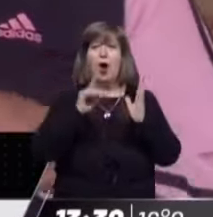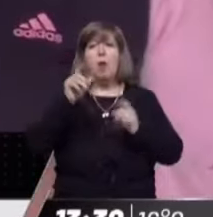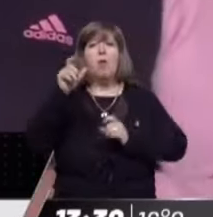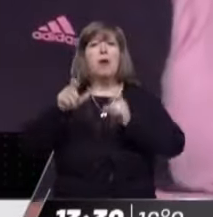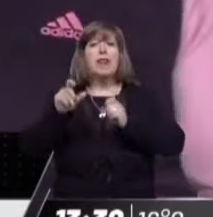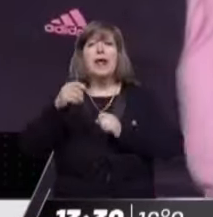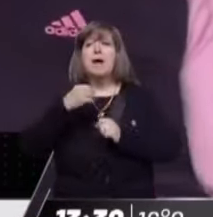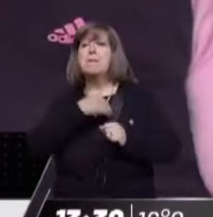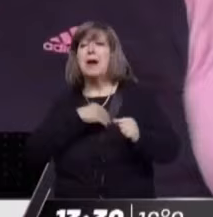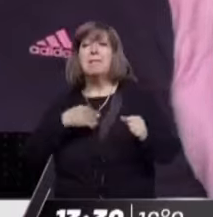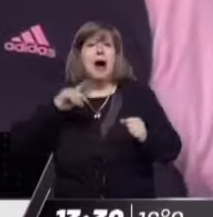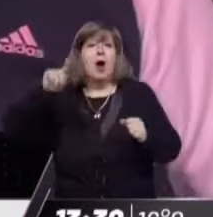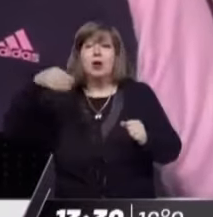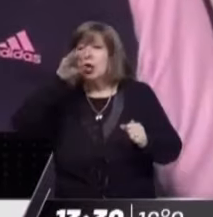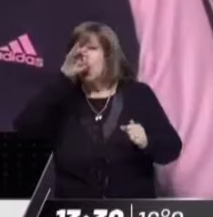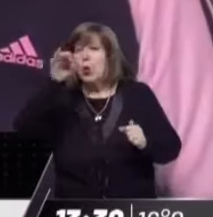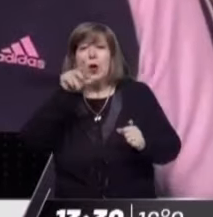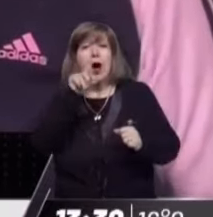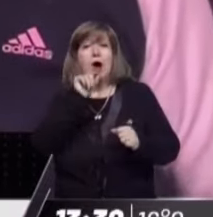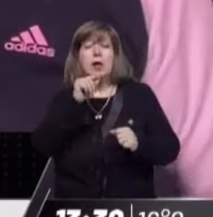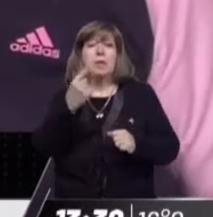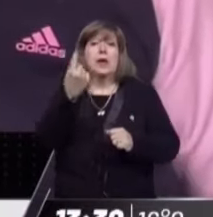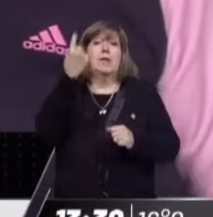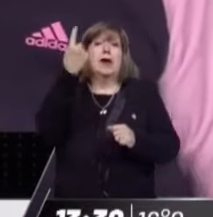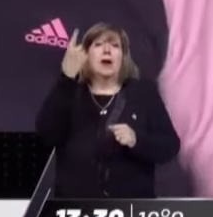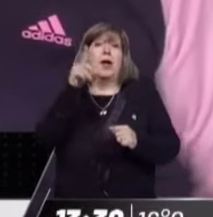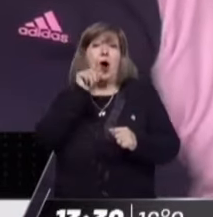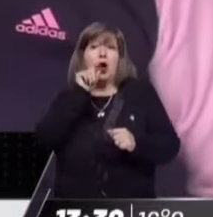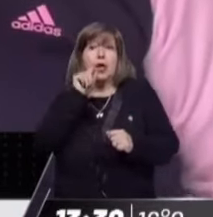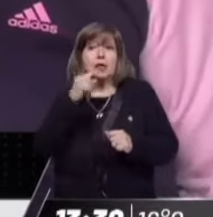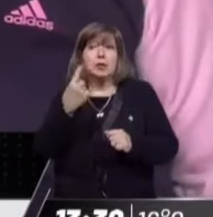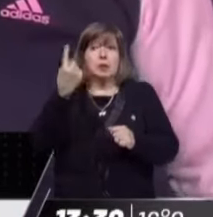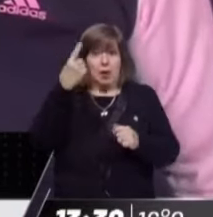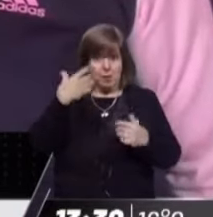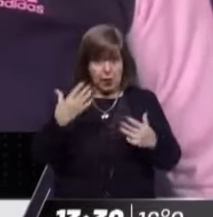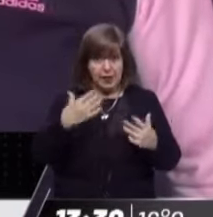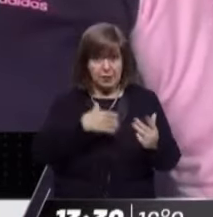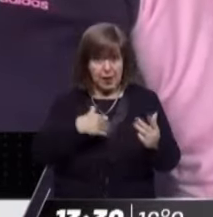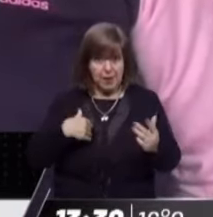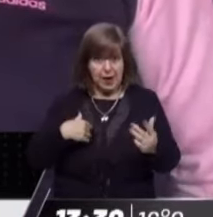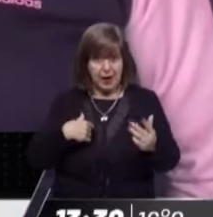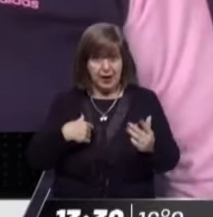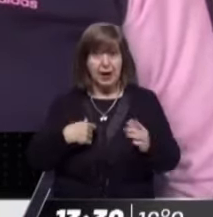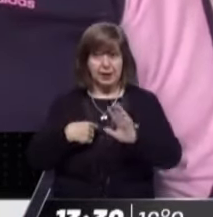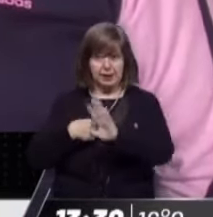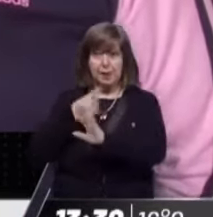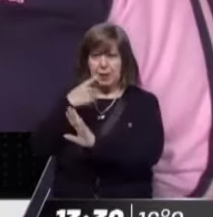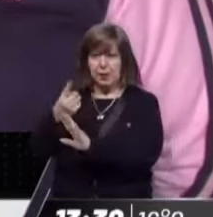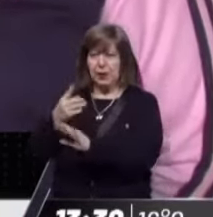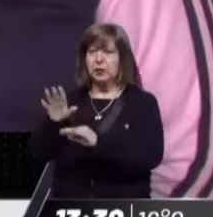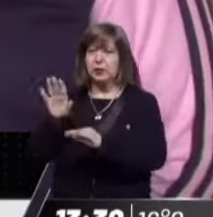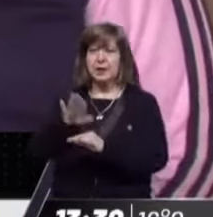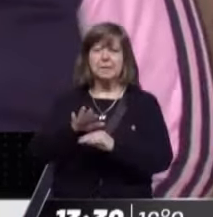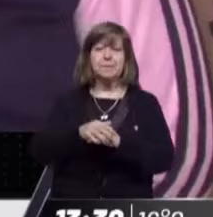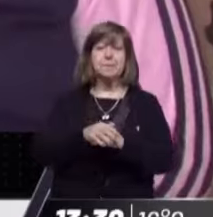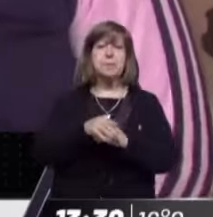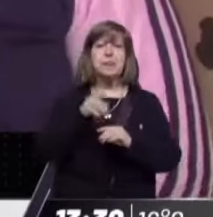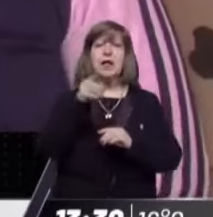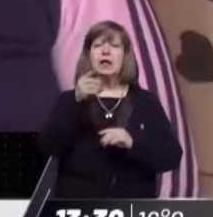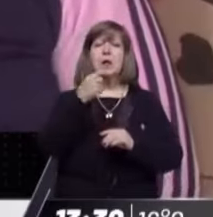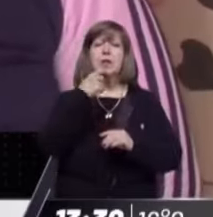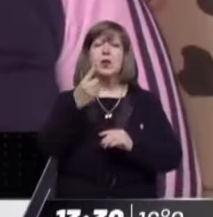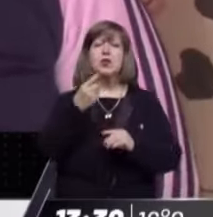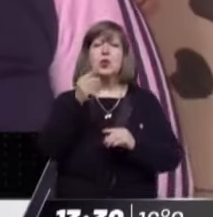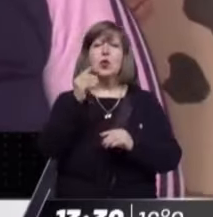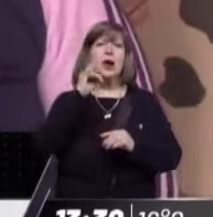horneritos a buscar una caja de leche claro ahora le vamos a preguntar a Gabi Cómo cómo van a manejar esta